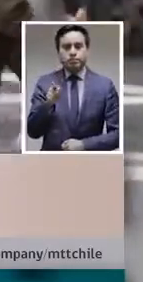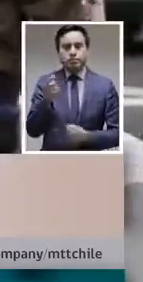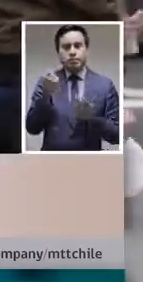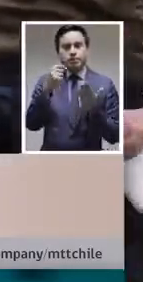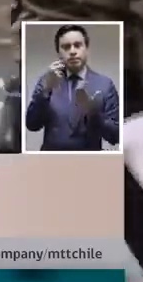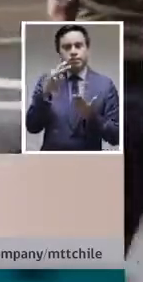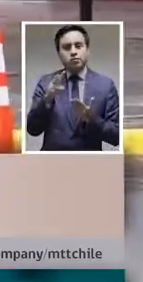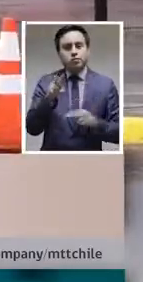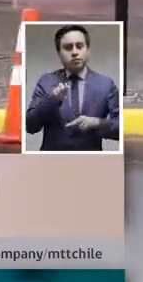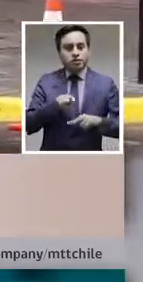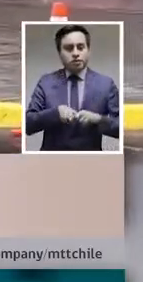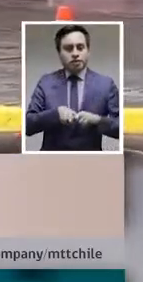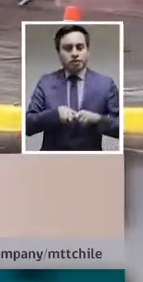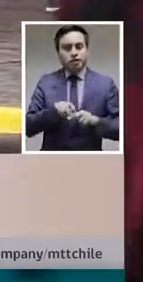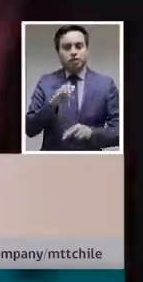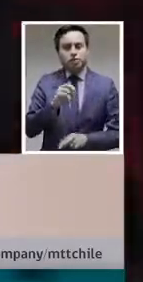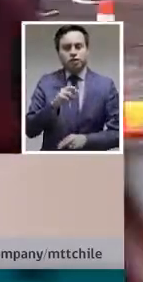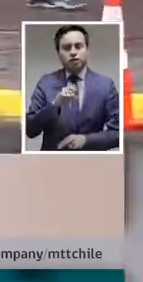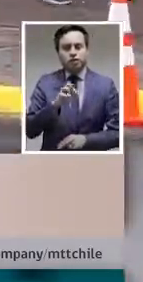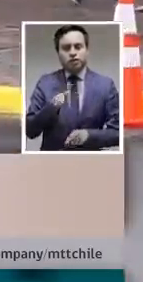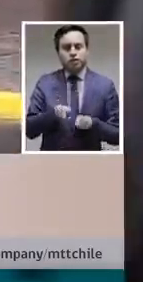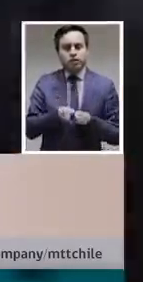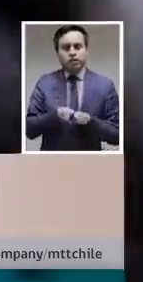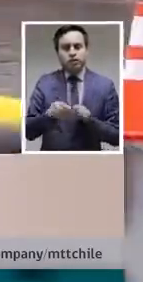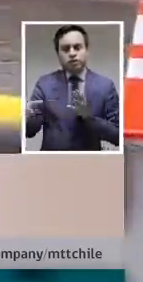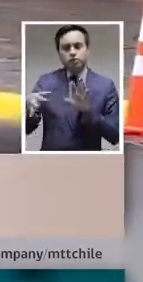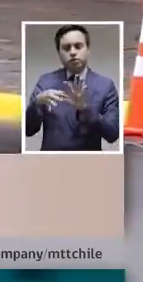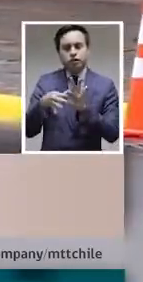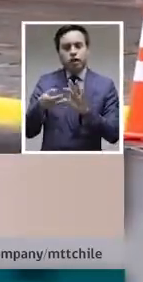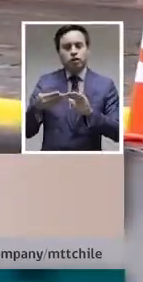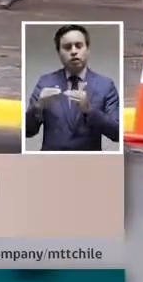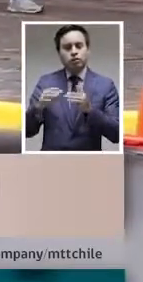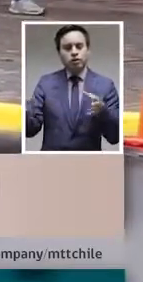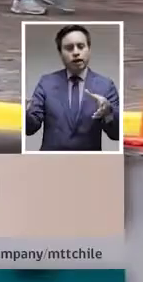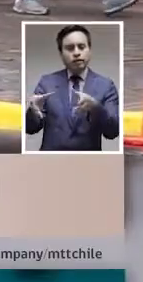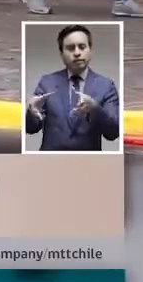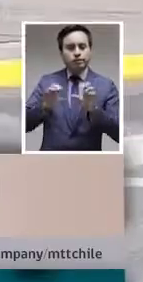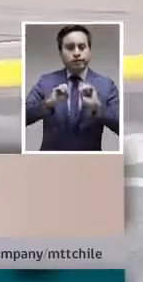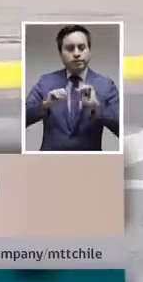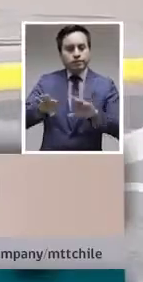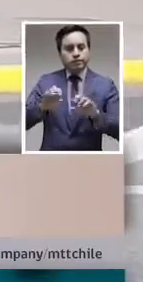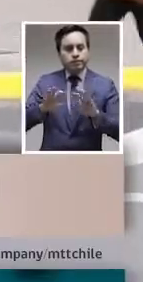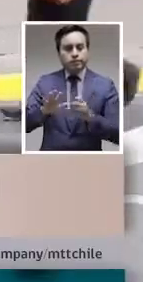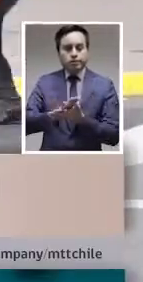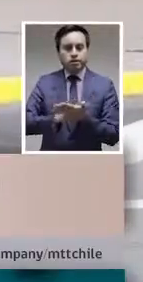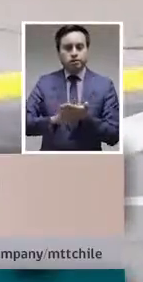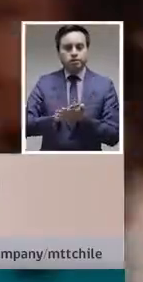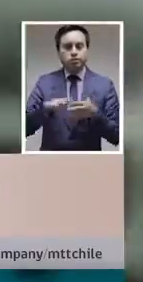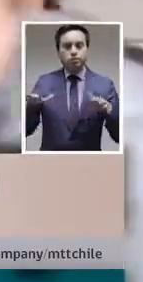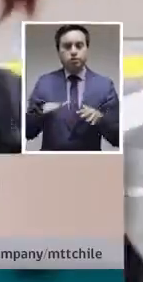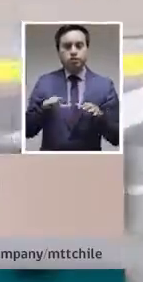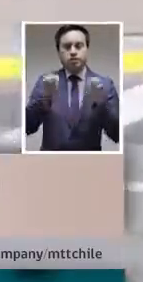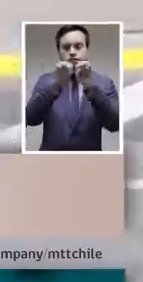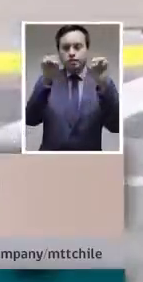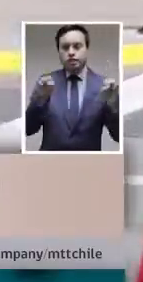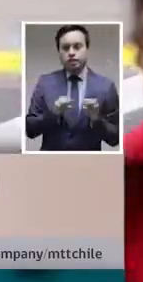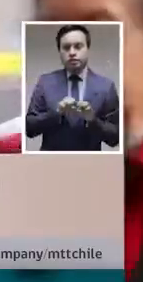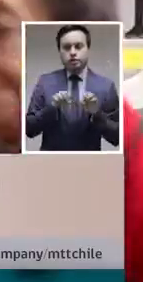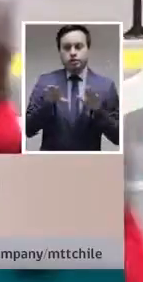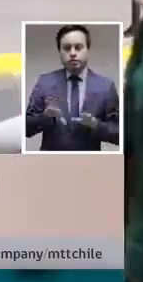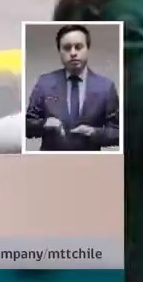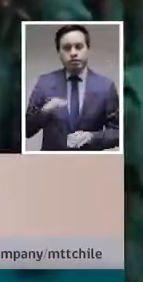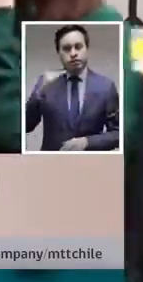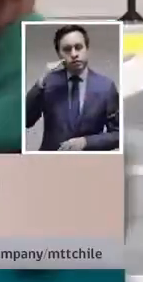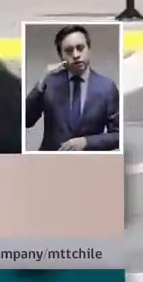tu Silla. CONACET se junta con las comunidades para enseñarles, por ejemplo, a usar los sistemas de retención